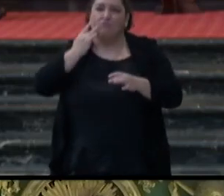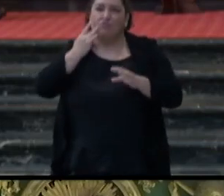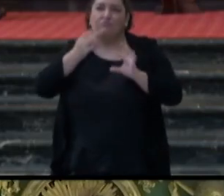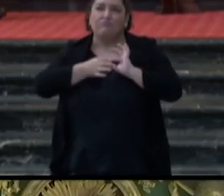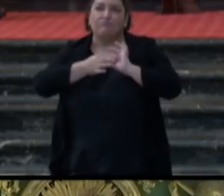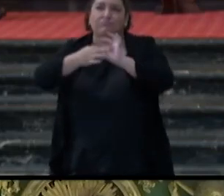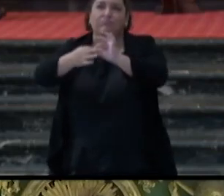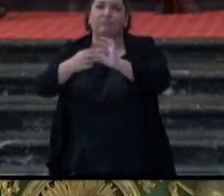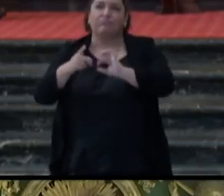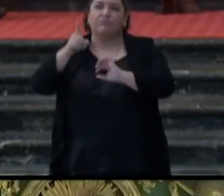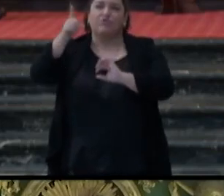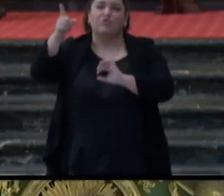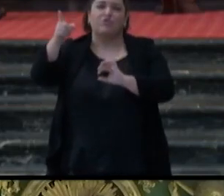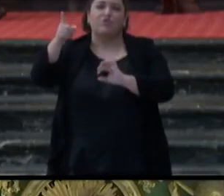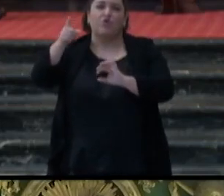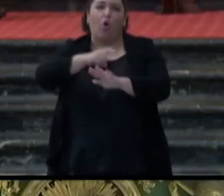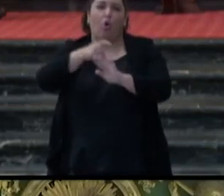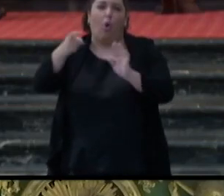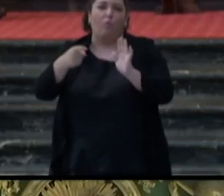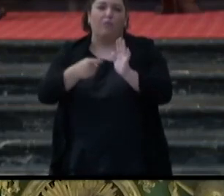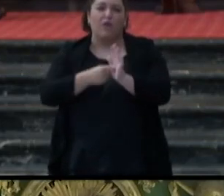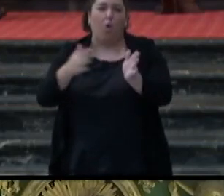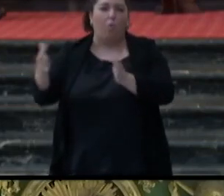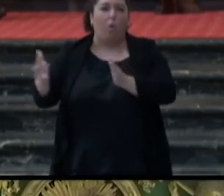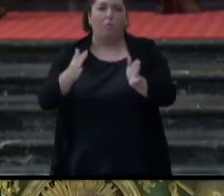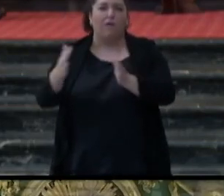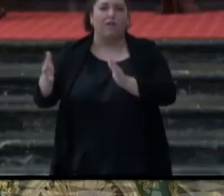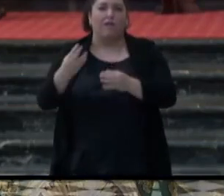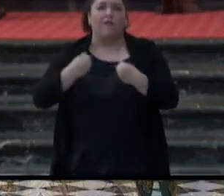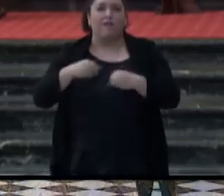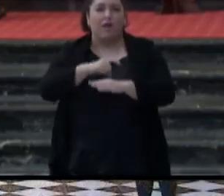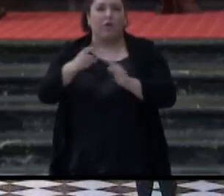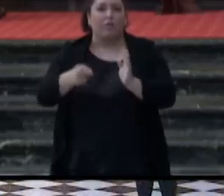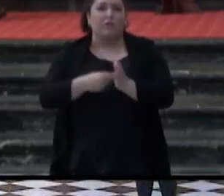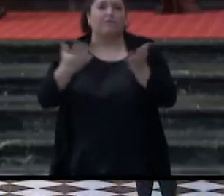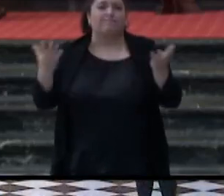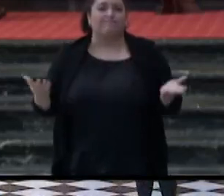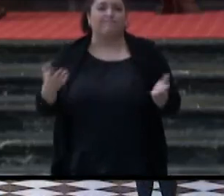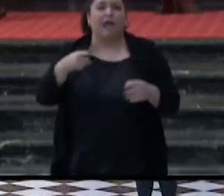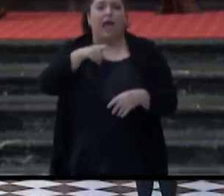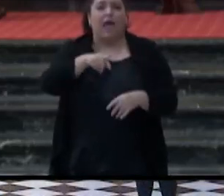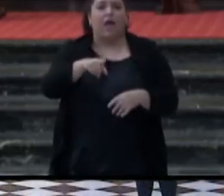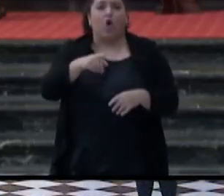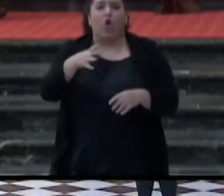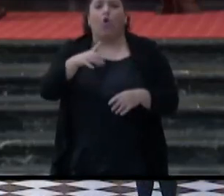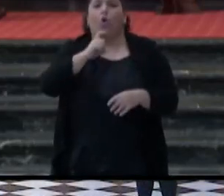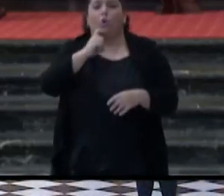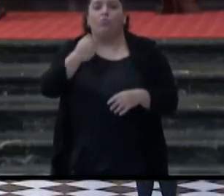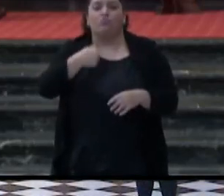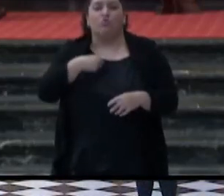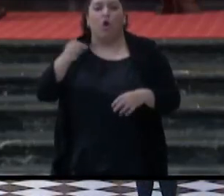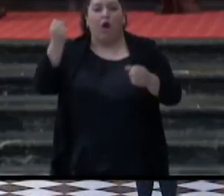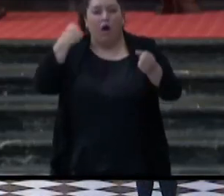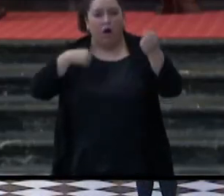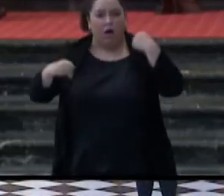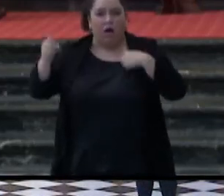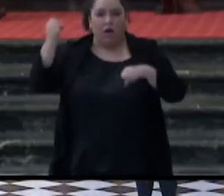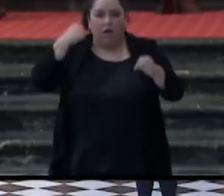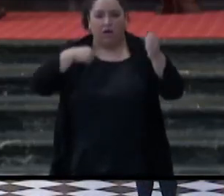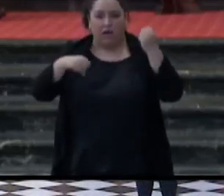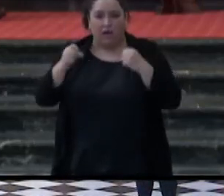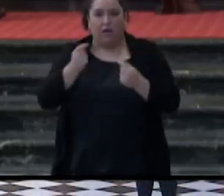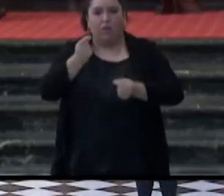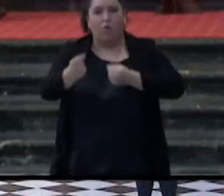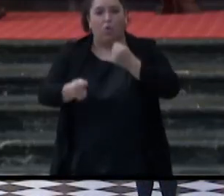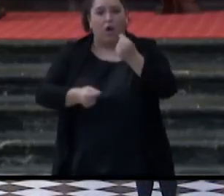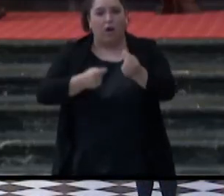Dios en todos los momentos de la vida Cómo podría yo entrenarme cada vez más